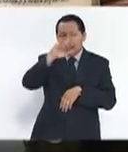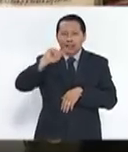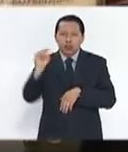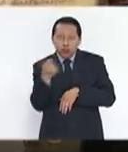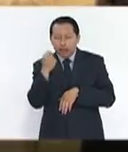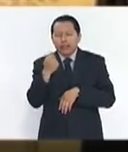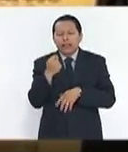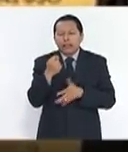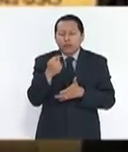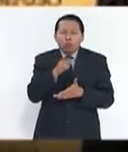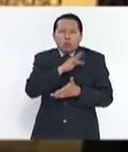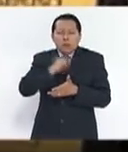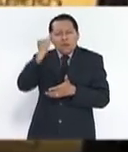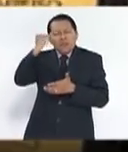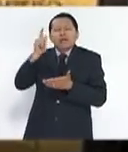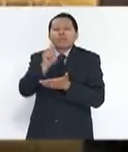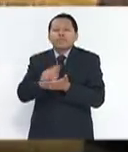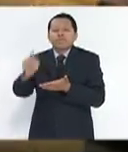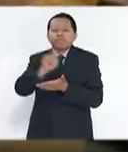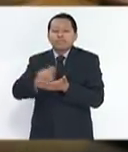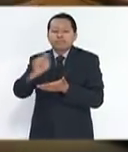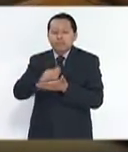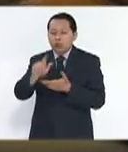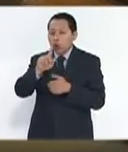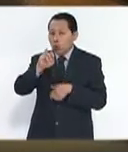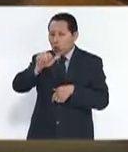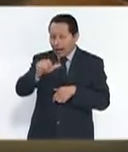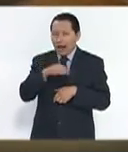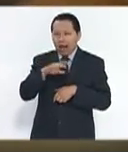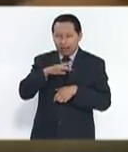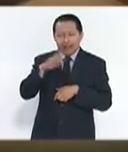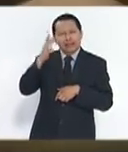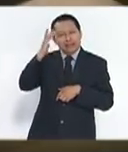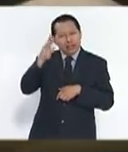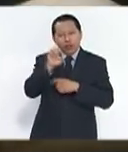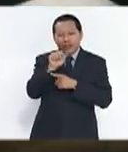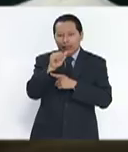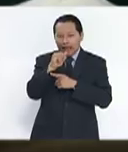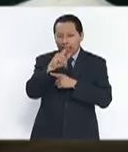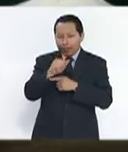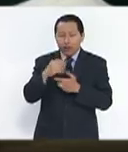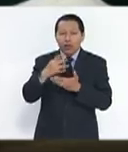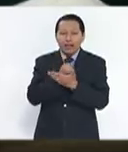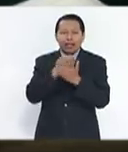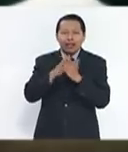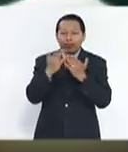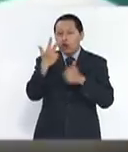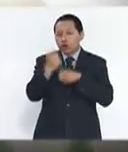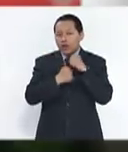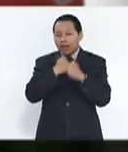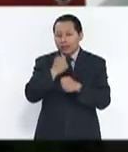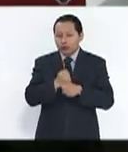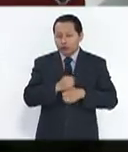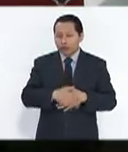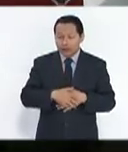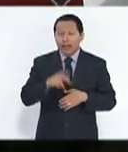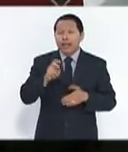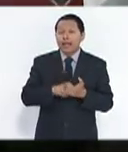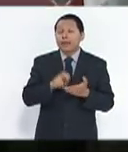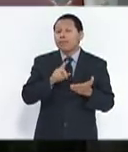realizar sus primeros escritos como la Loa al Santísimo Sacramento, con la que ganó un libro a los 8 años de edad.